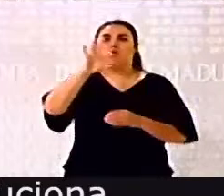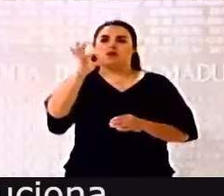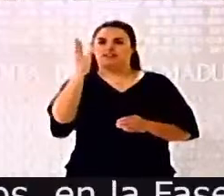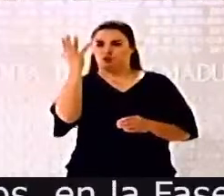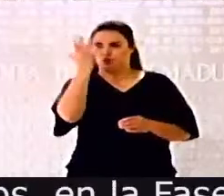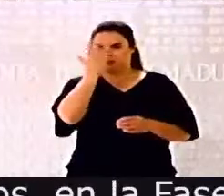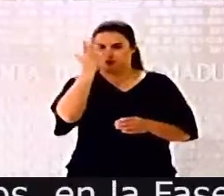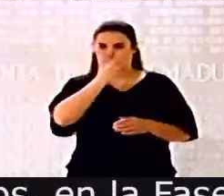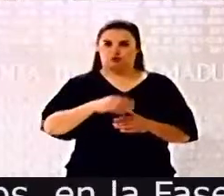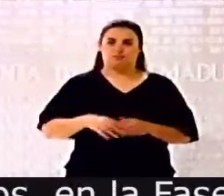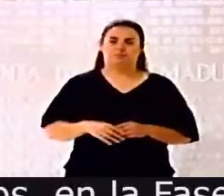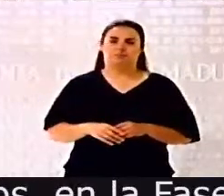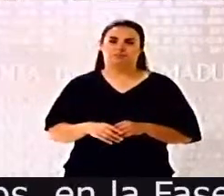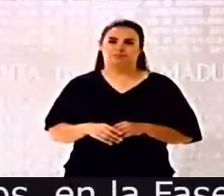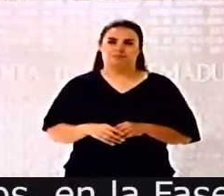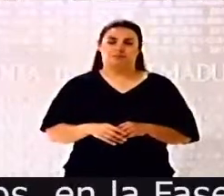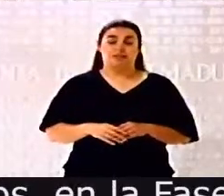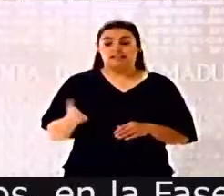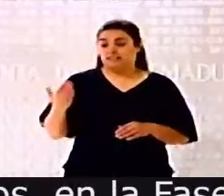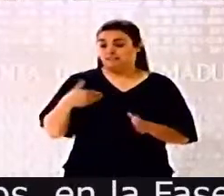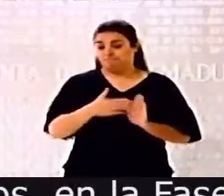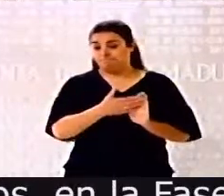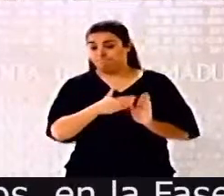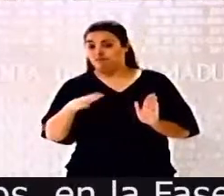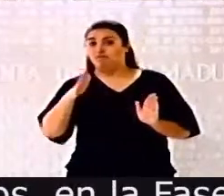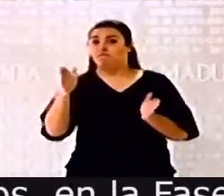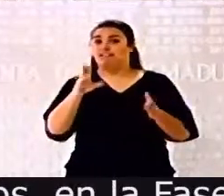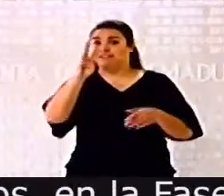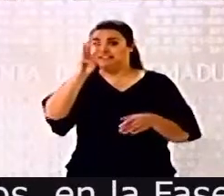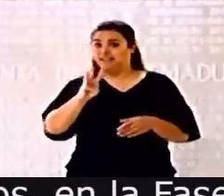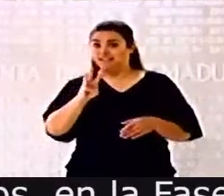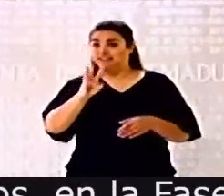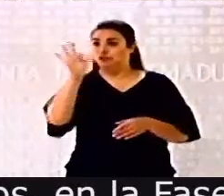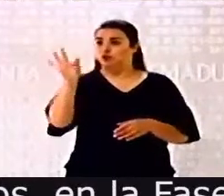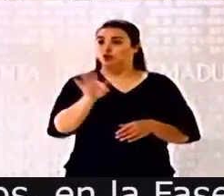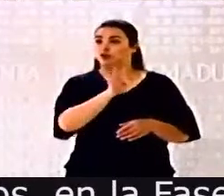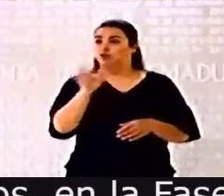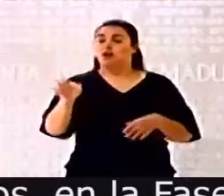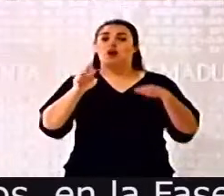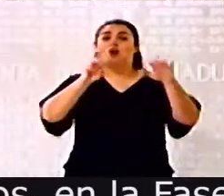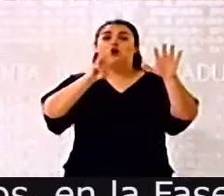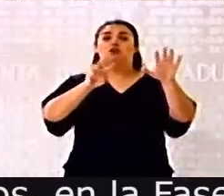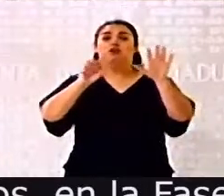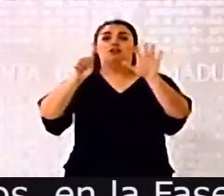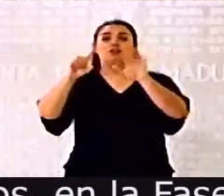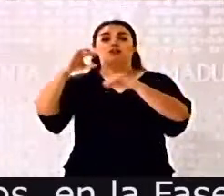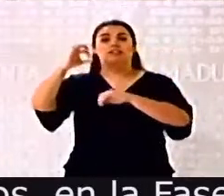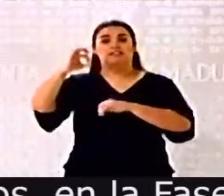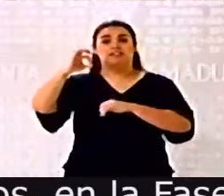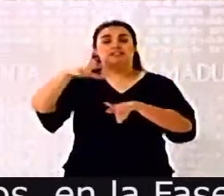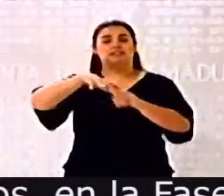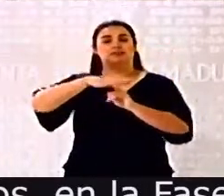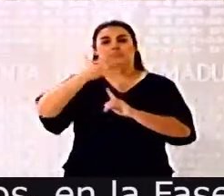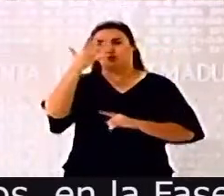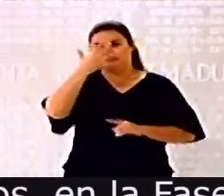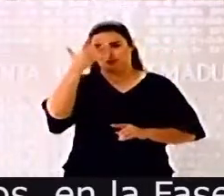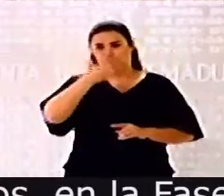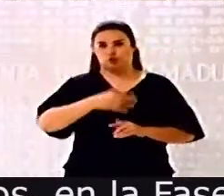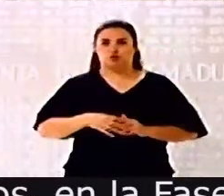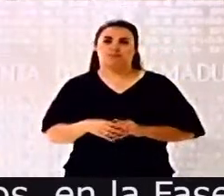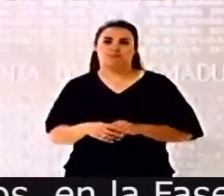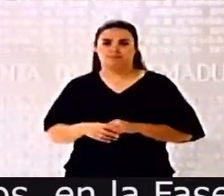sospechosos. Y en lo que llevamos de la fase 3, llevamos 860 casos sospechosos.